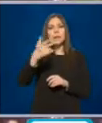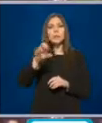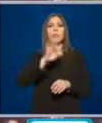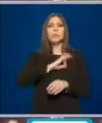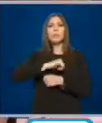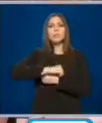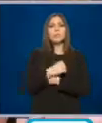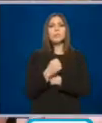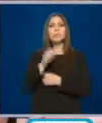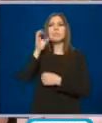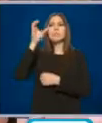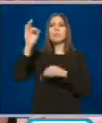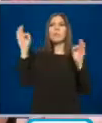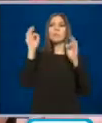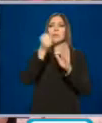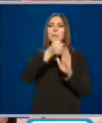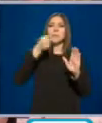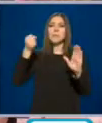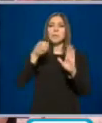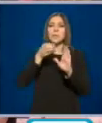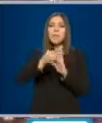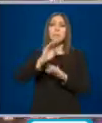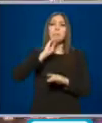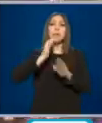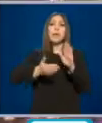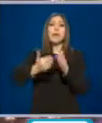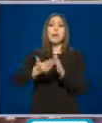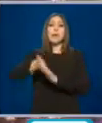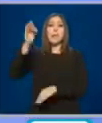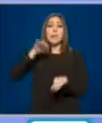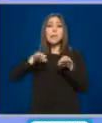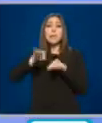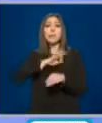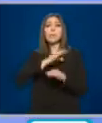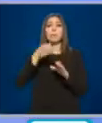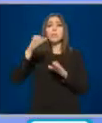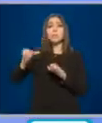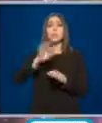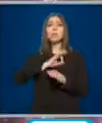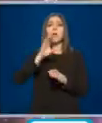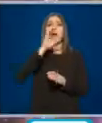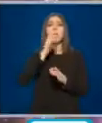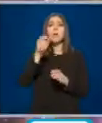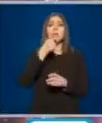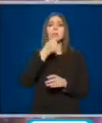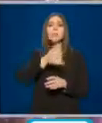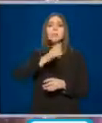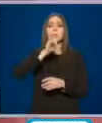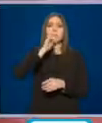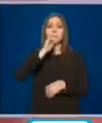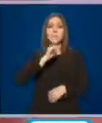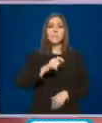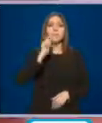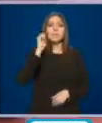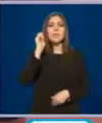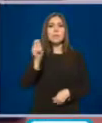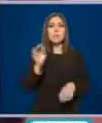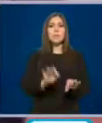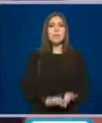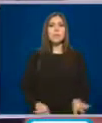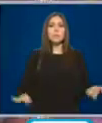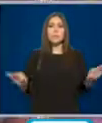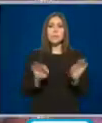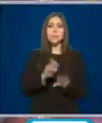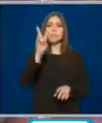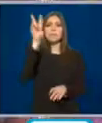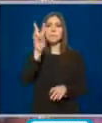puede refrigerar, o las mamás la pueden dejar antes de irse a trabajar para que el niño esté tomando de manera única. La succión de